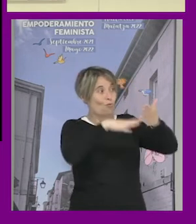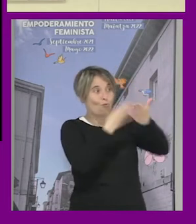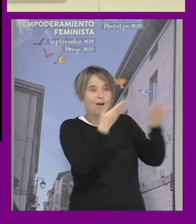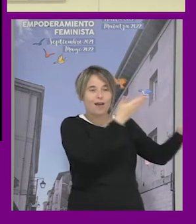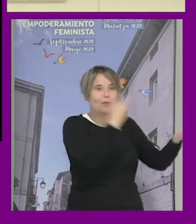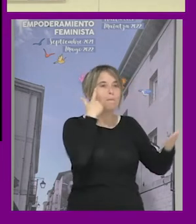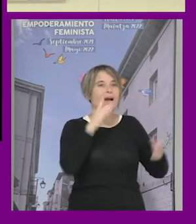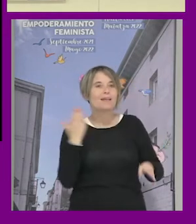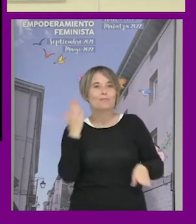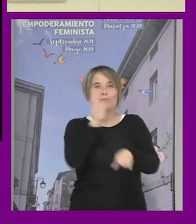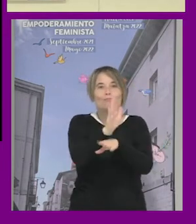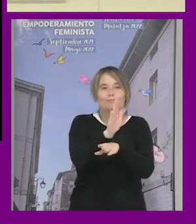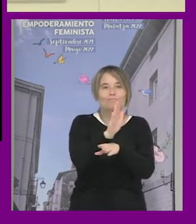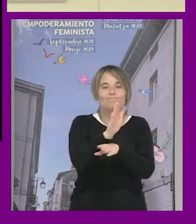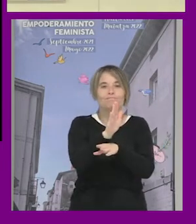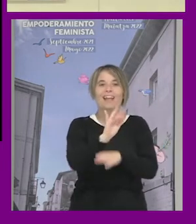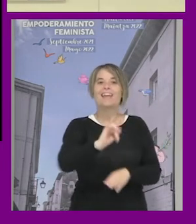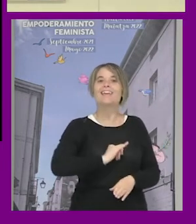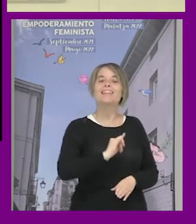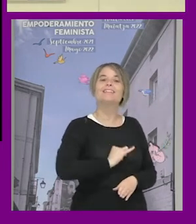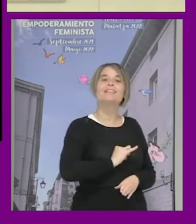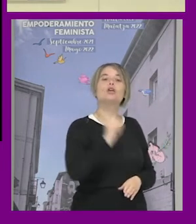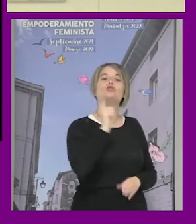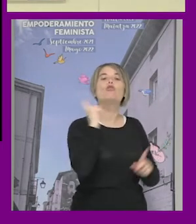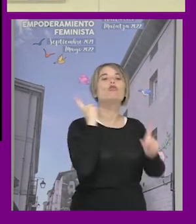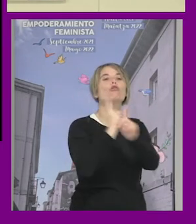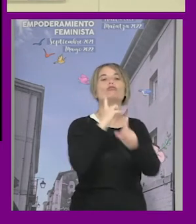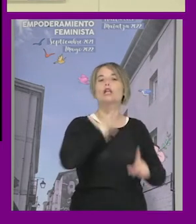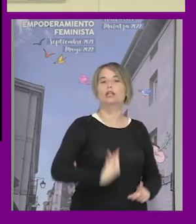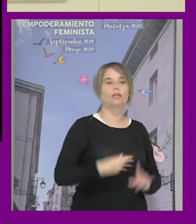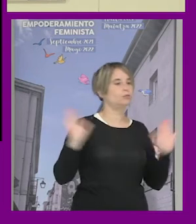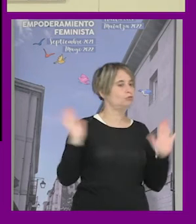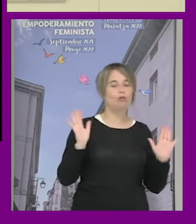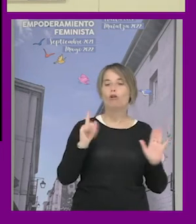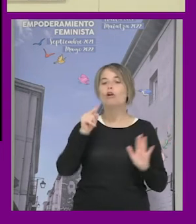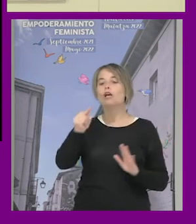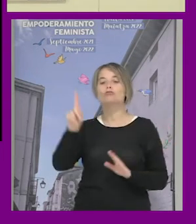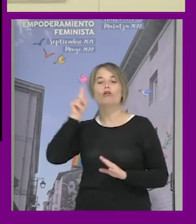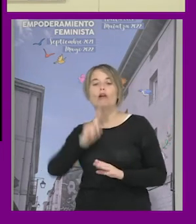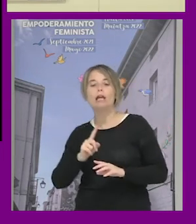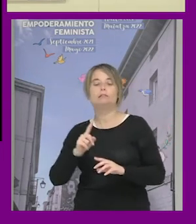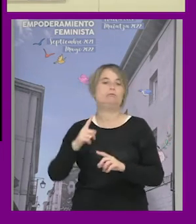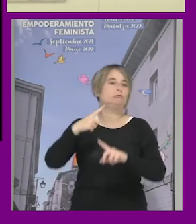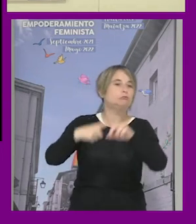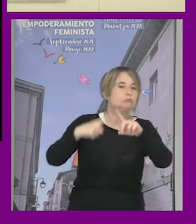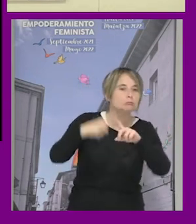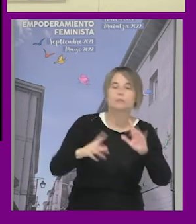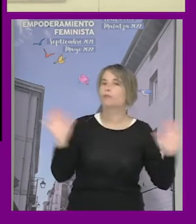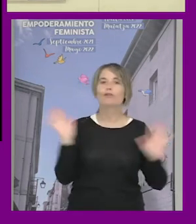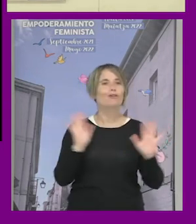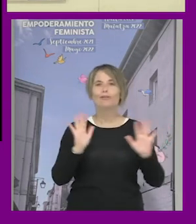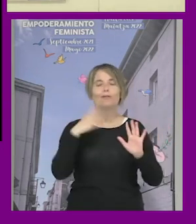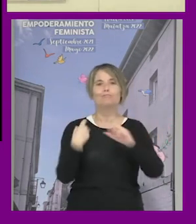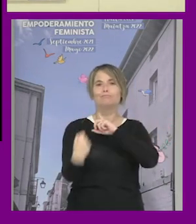que plantean como muy claramente como identidad de género solo afecta trans ¿no? orientación sexual no, no, todo el mundo está reprimido por ese mismo